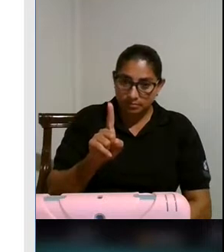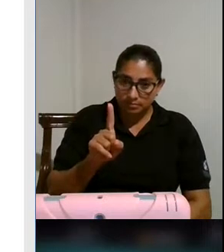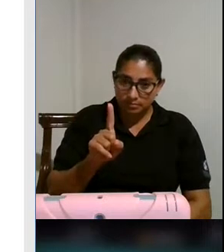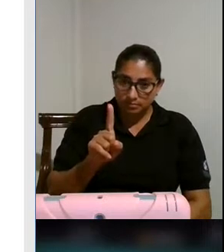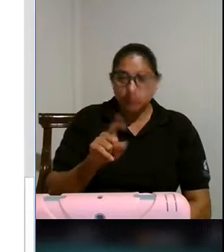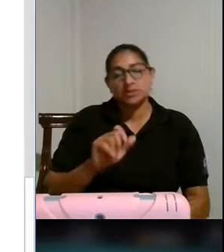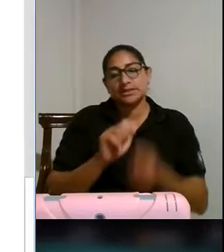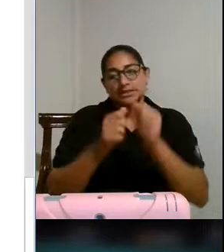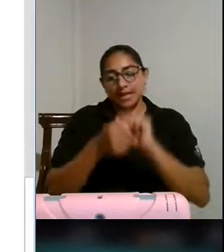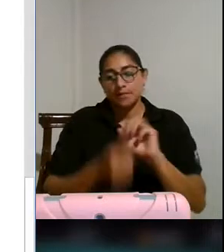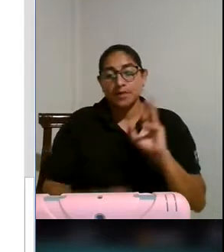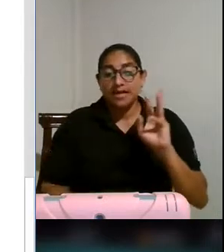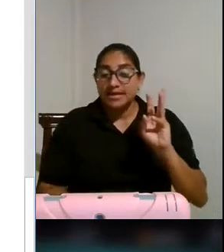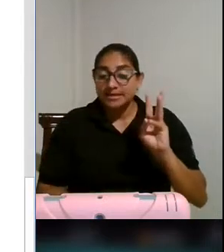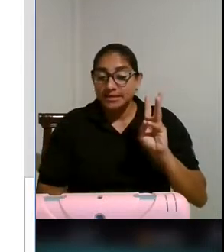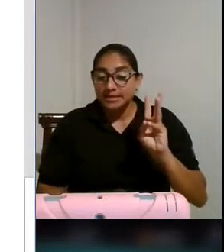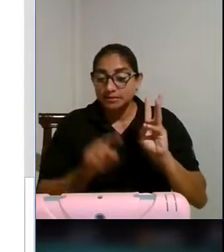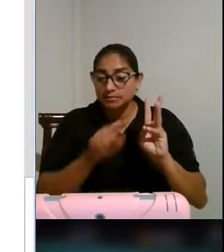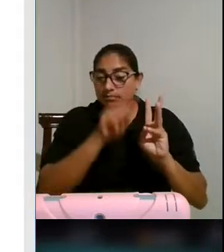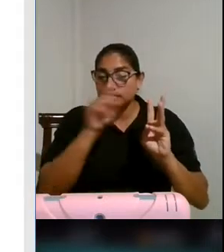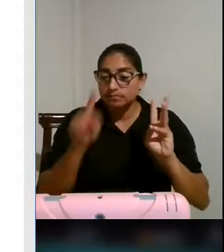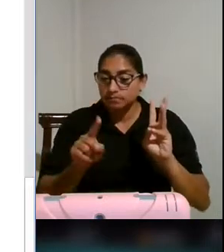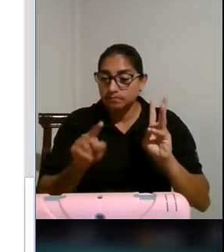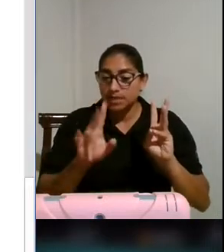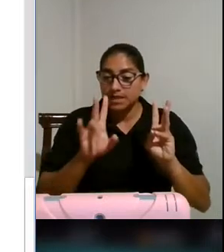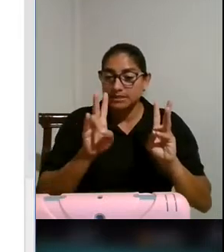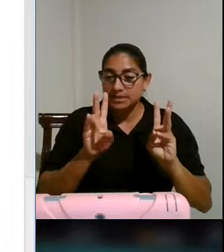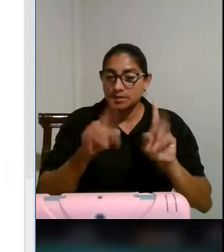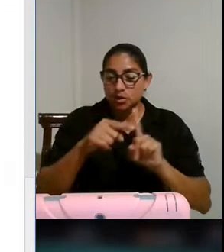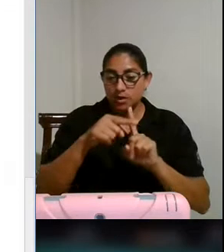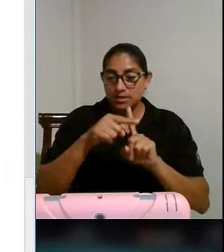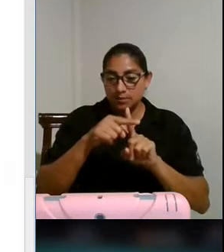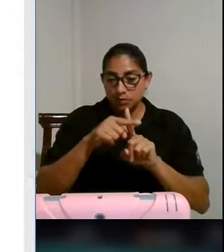sí. Ok, Gracias. con gusto.